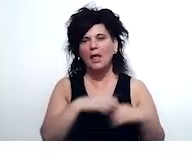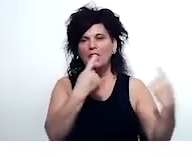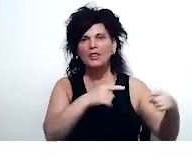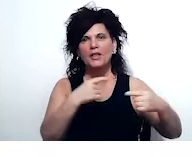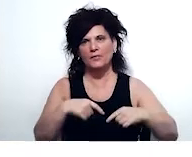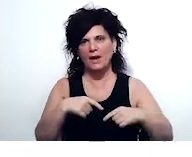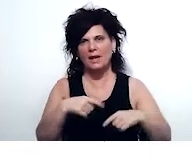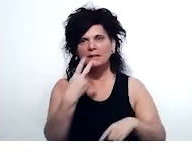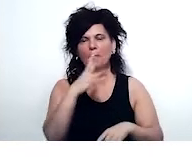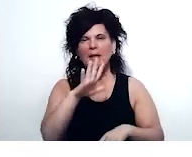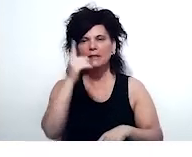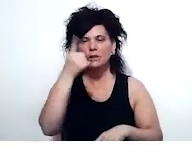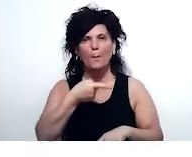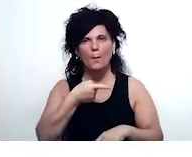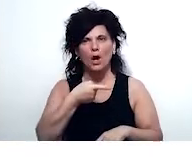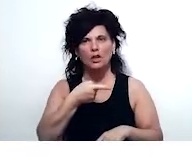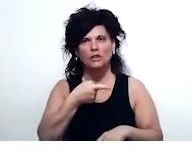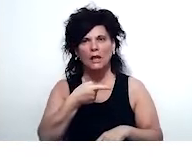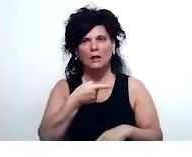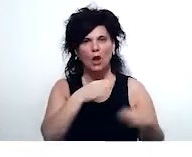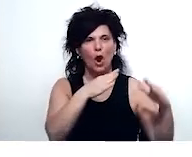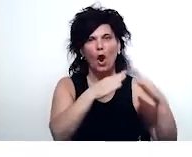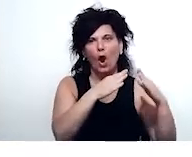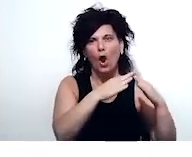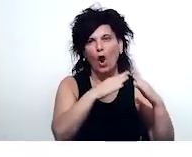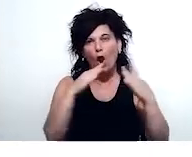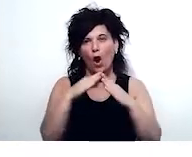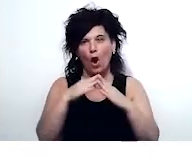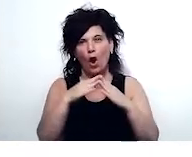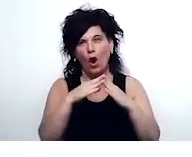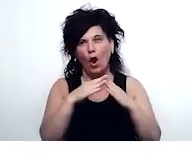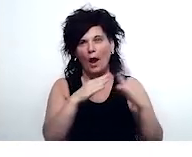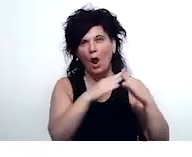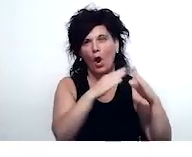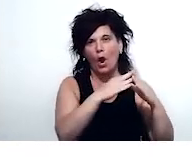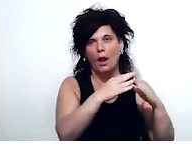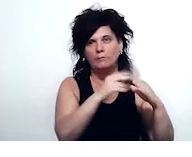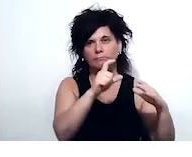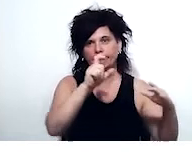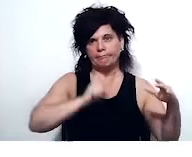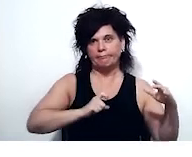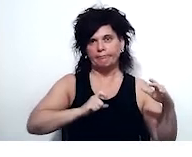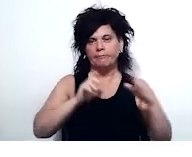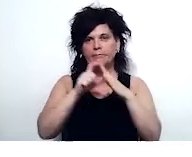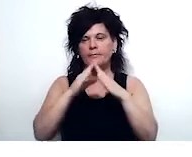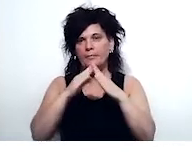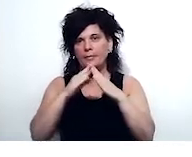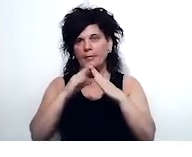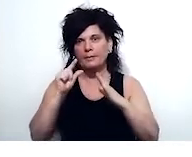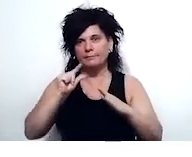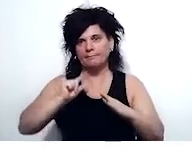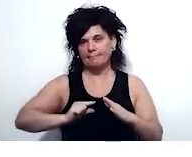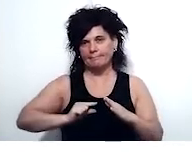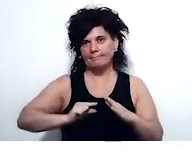una diferencia de casi un 25% entre los hogares menos favorecidos y los más favorecidos económicamente. Entonces